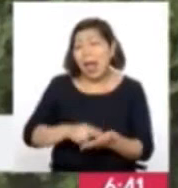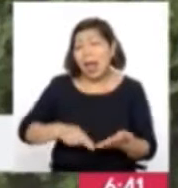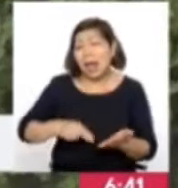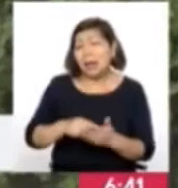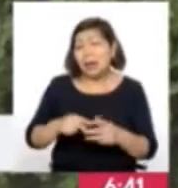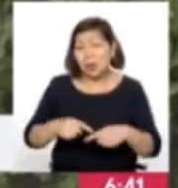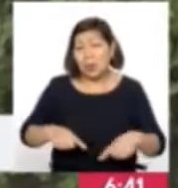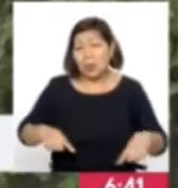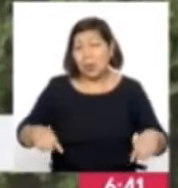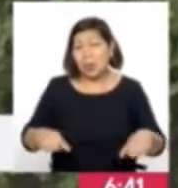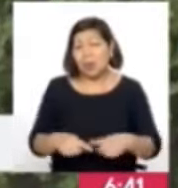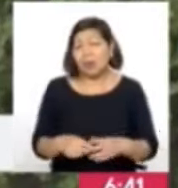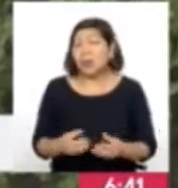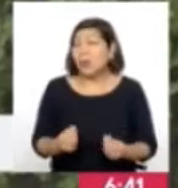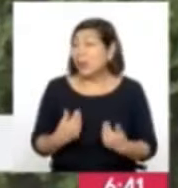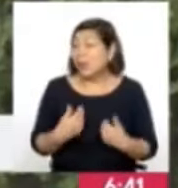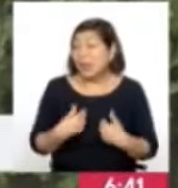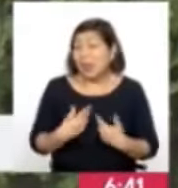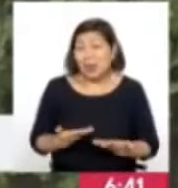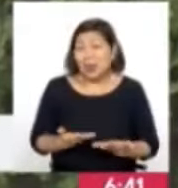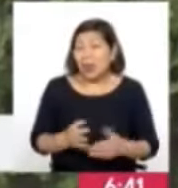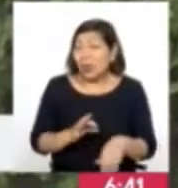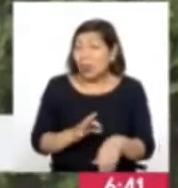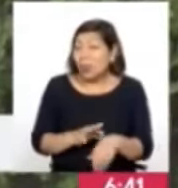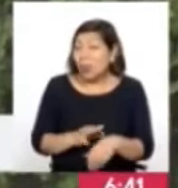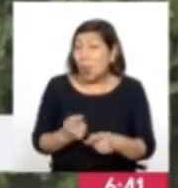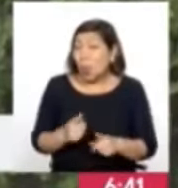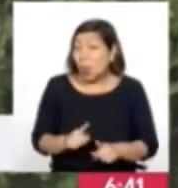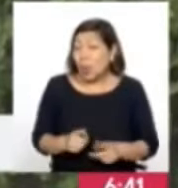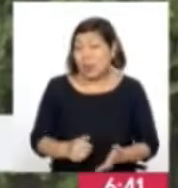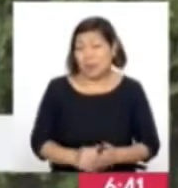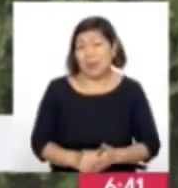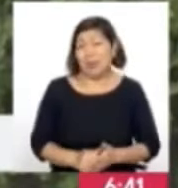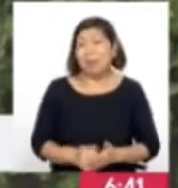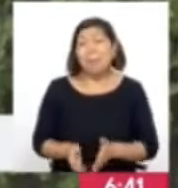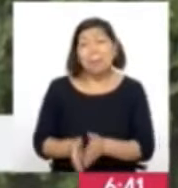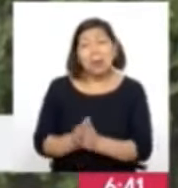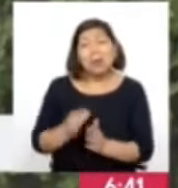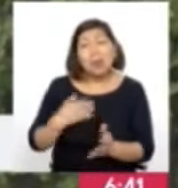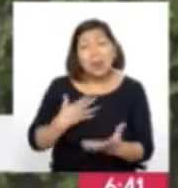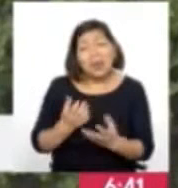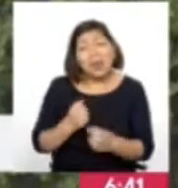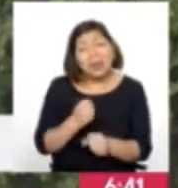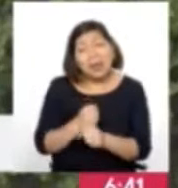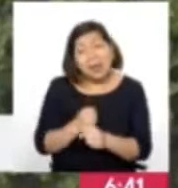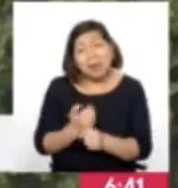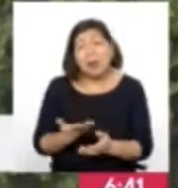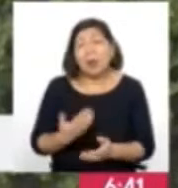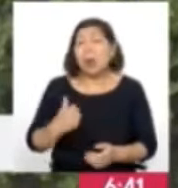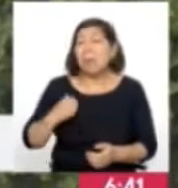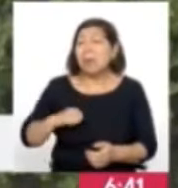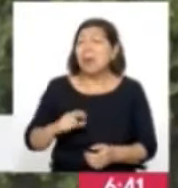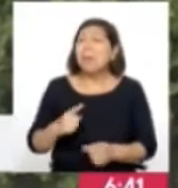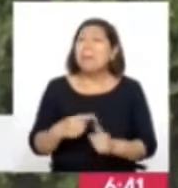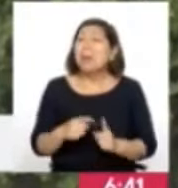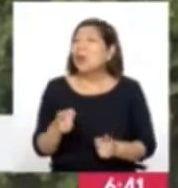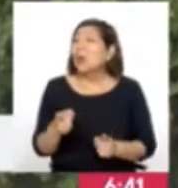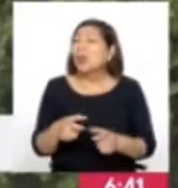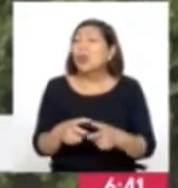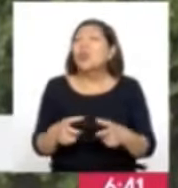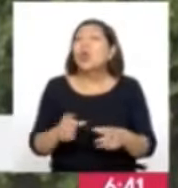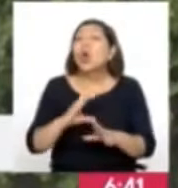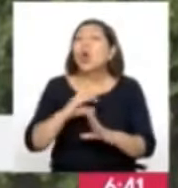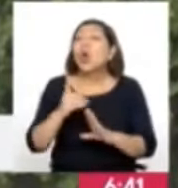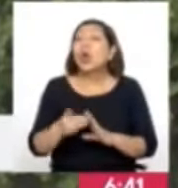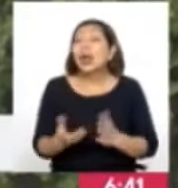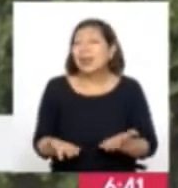es un cuarto. Pero como no tengo ese diagnóstico, cuando yo he solicitado un trabajo, digamos en un municipio, me dicen, pero tu carnet